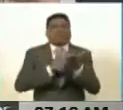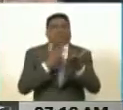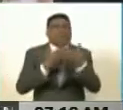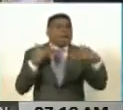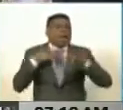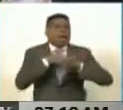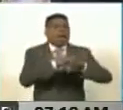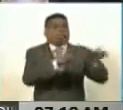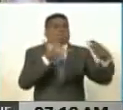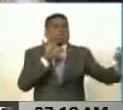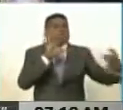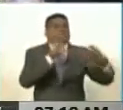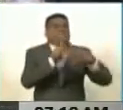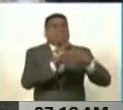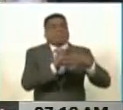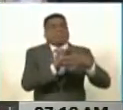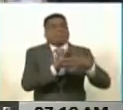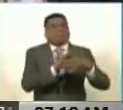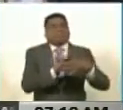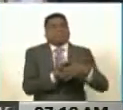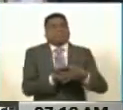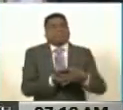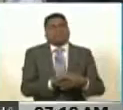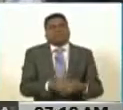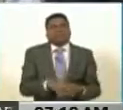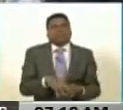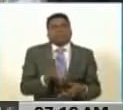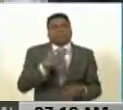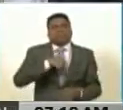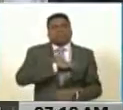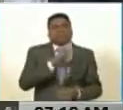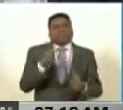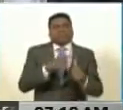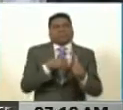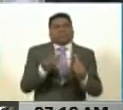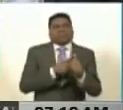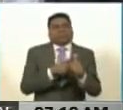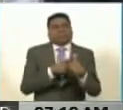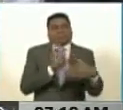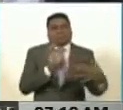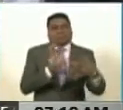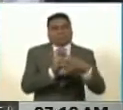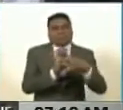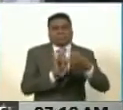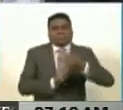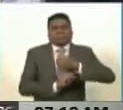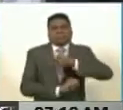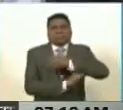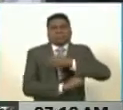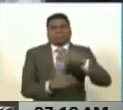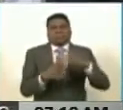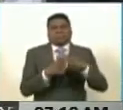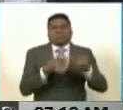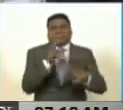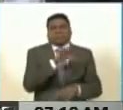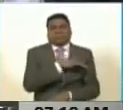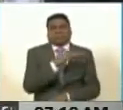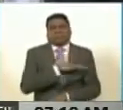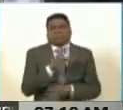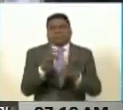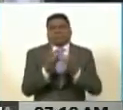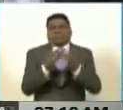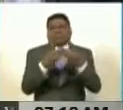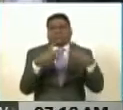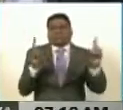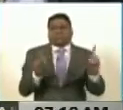alianzas estratégicas. Obviamente con nuestro principal aliado va a ser, aparte de la Sociedad Democrática Venezolana,